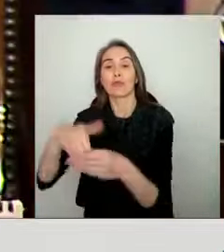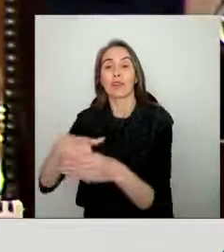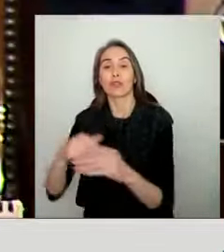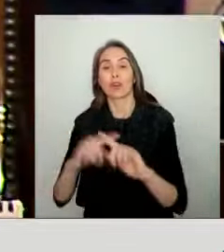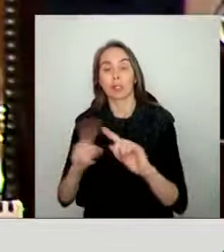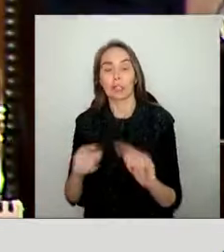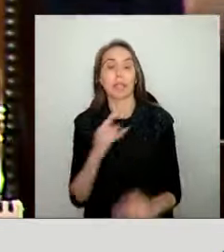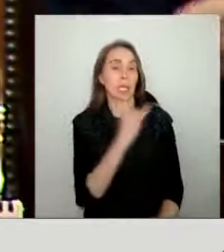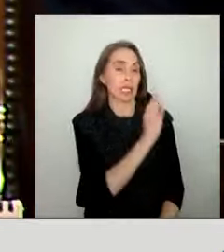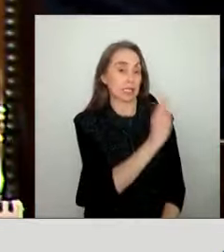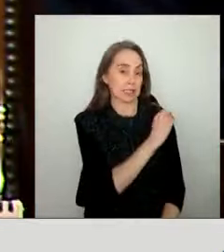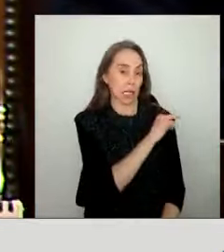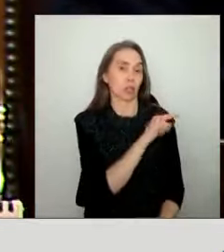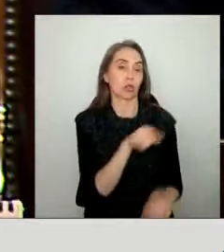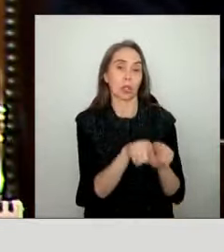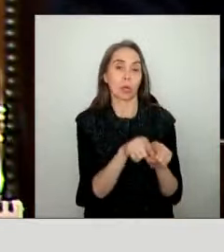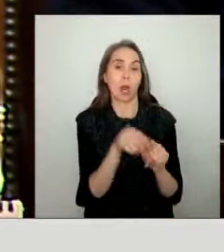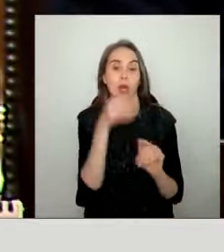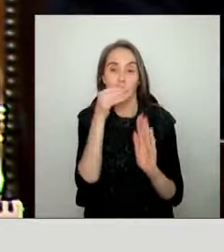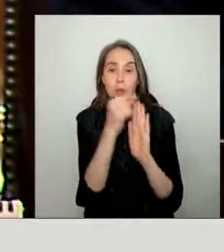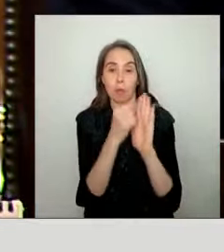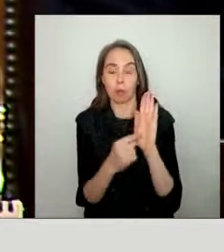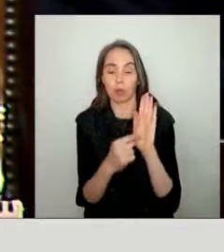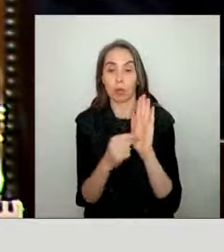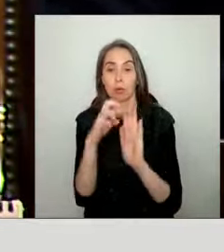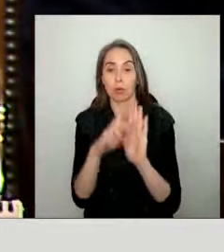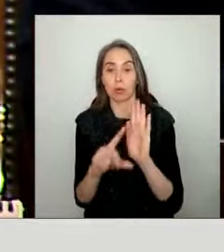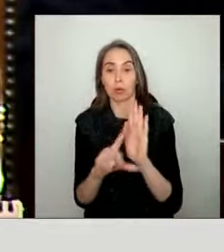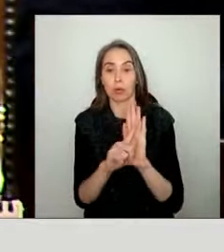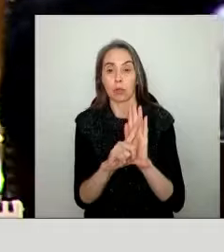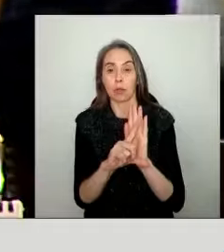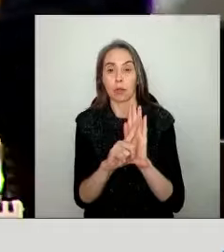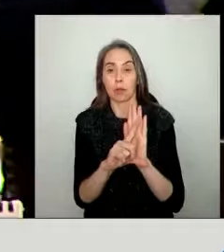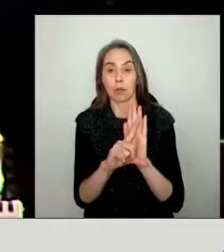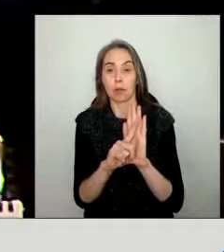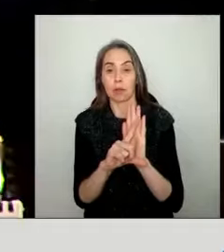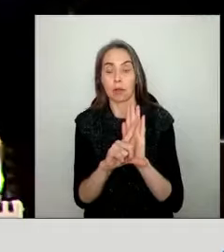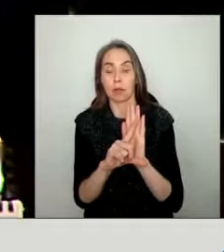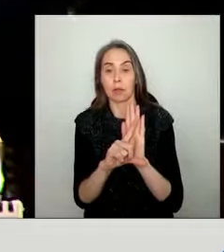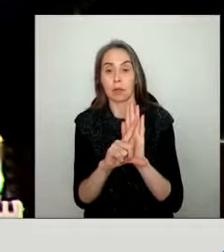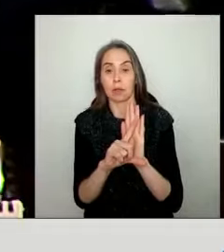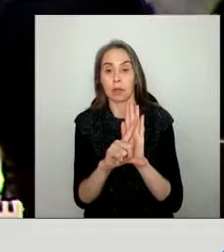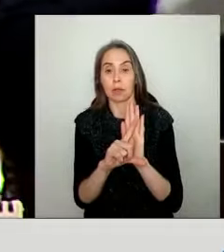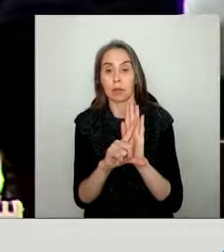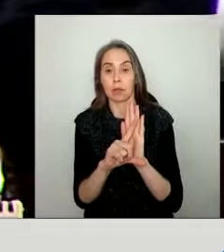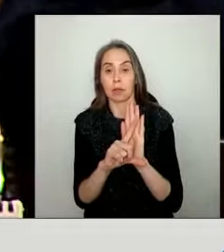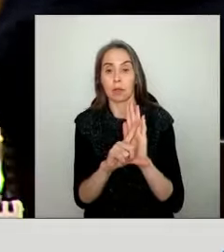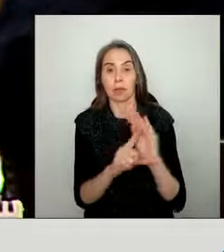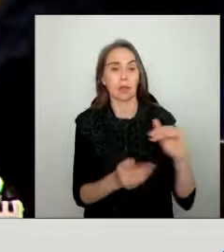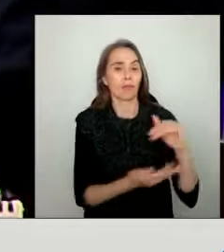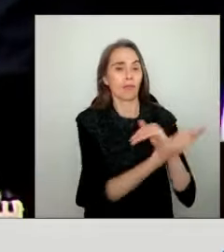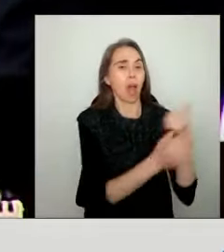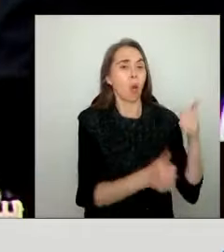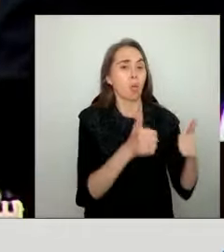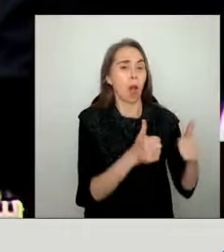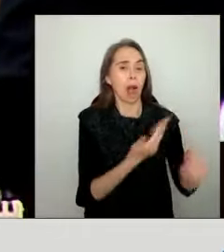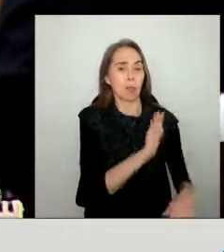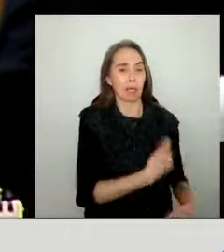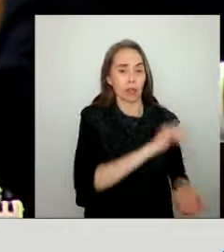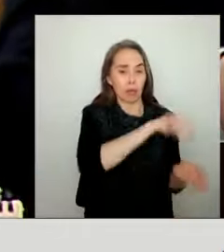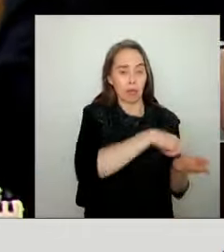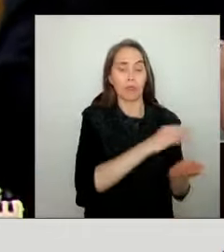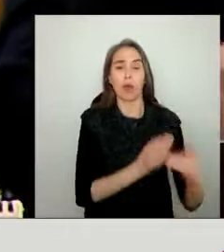como lo decía el texto se despacha el proyecto a la ley se despacha el proyecto o va mixta va esta comisión